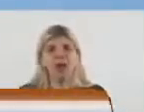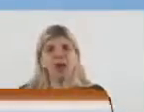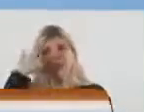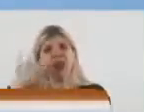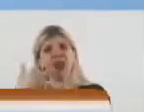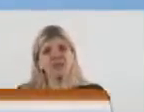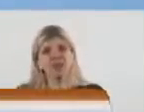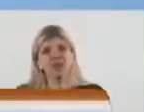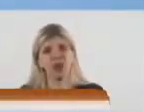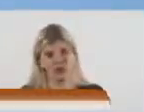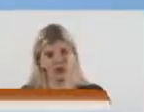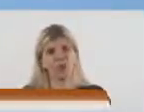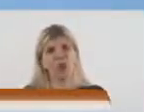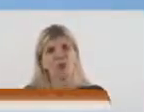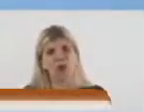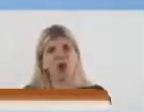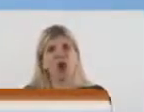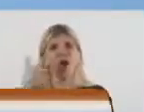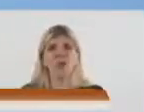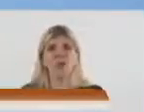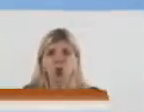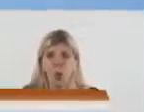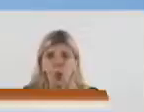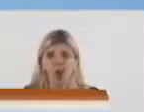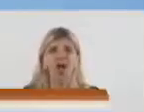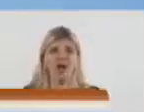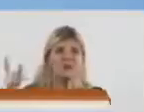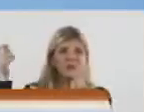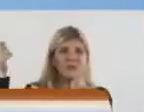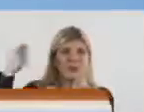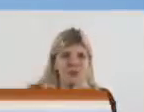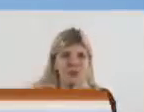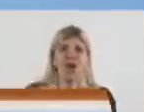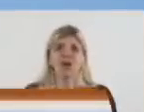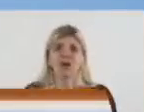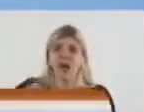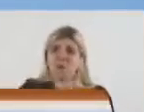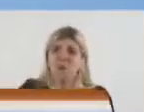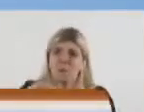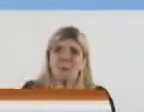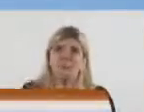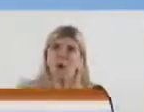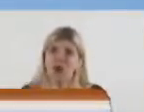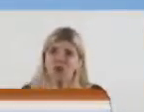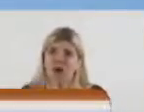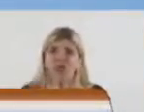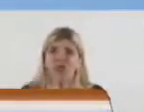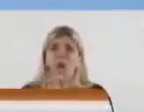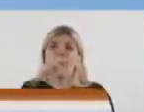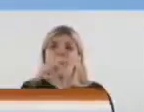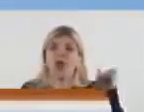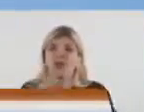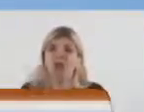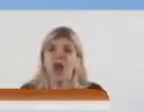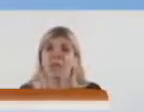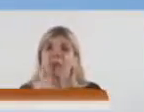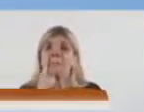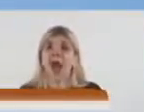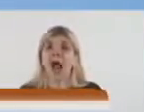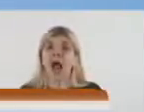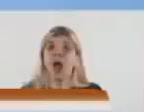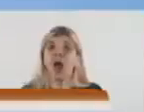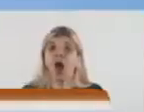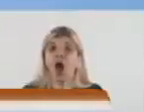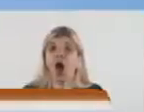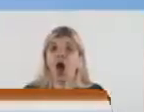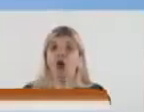que estas vacunas que estamos recibiendo nos va a permitir vacunar a las personas en riesgo antes que a nadie es